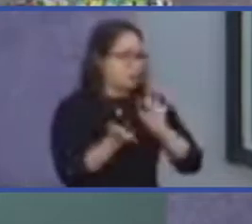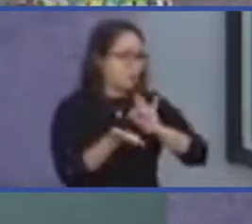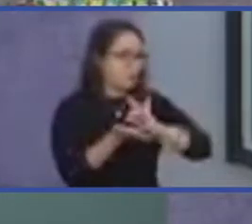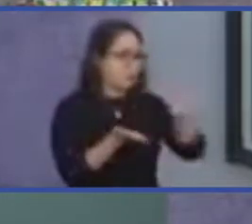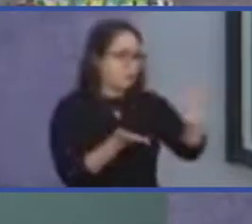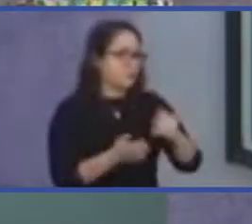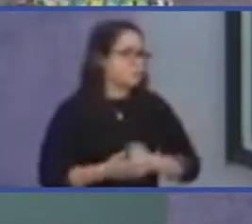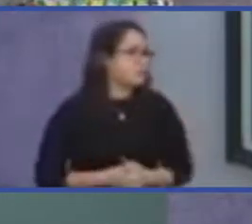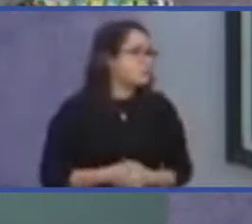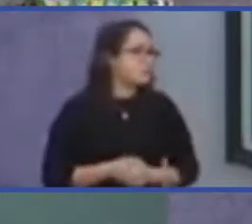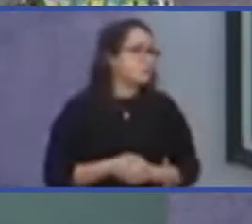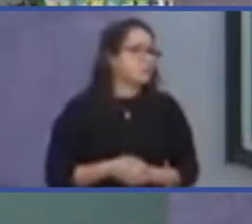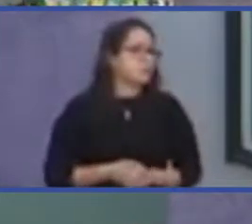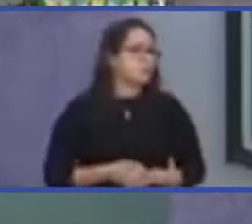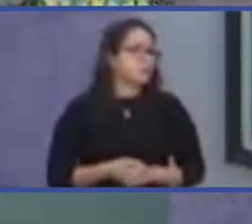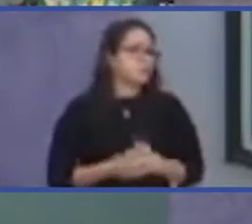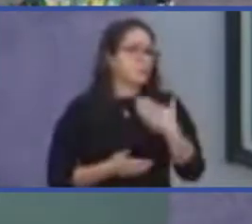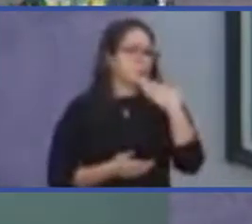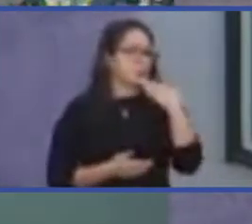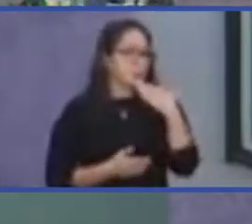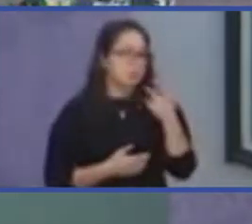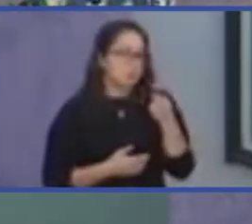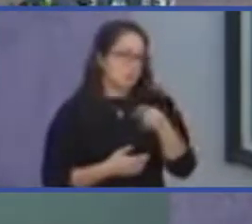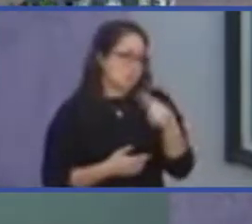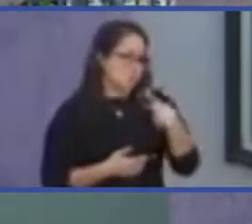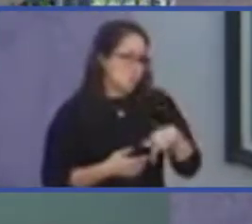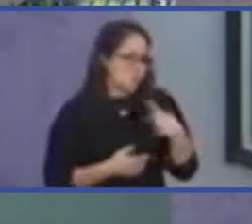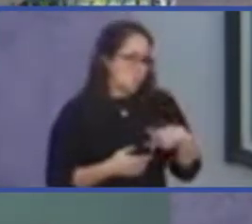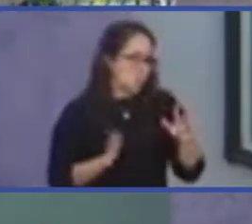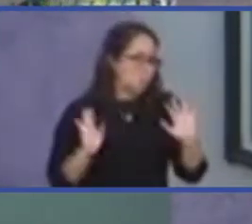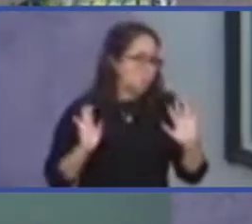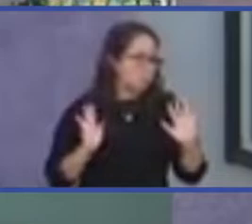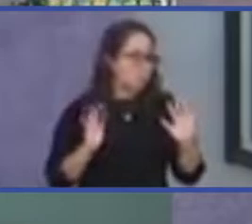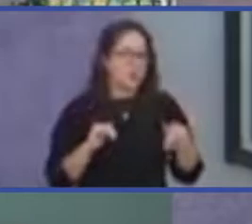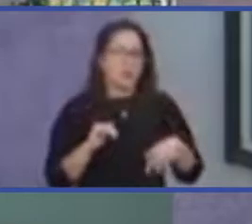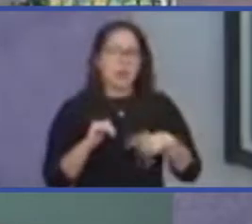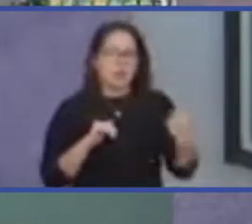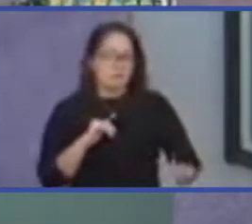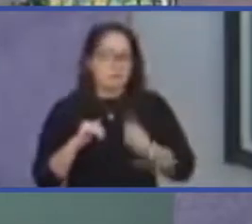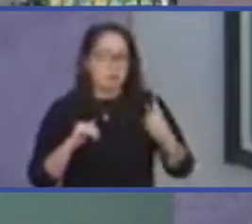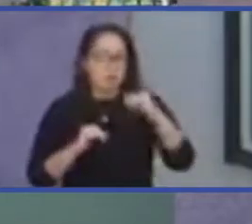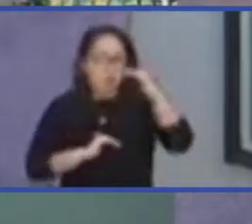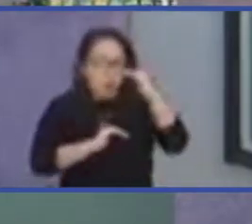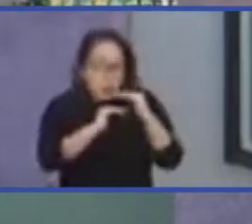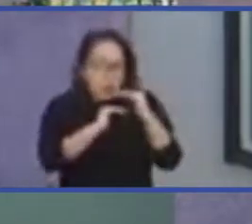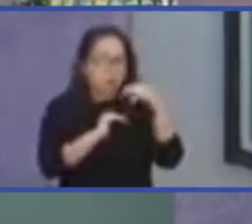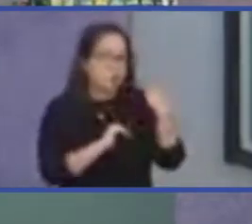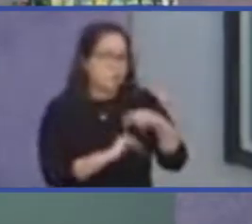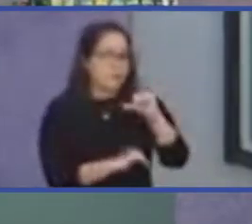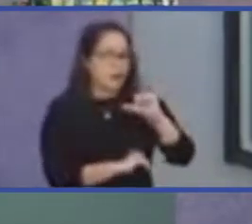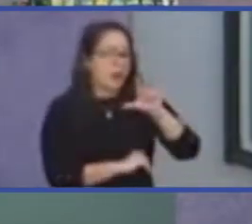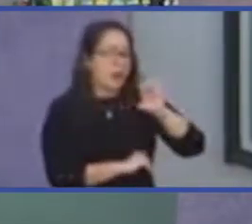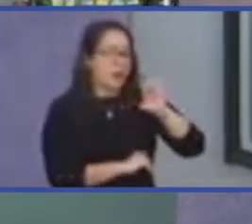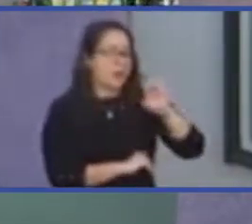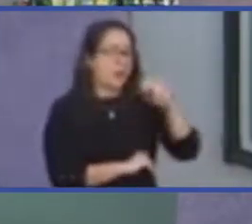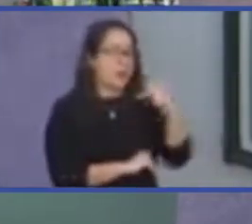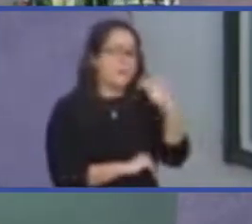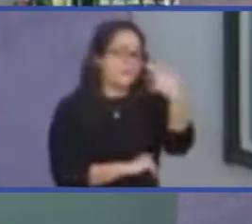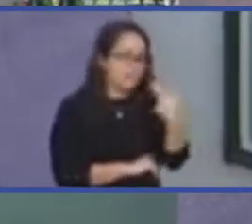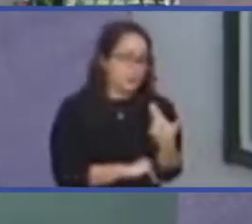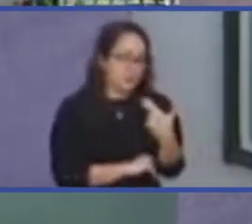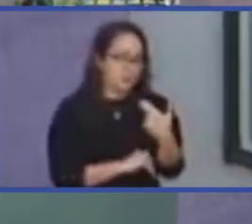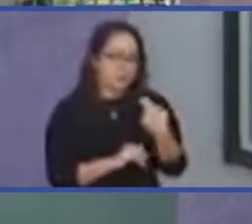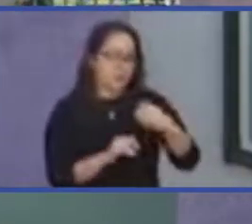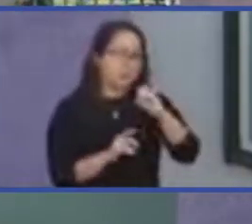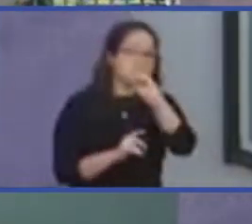Entonces, él le puso los tamaños infinitos, al más pequeño le puso Aleph y un cero junto y al que